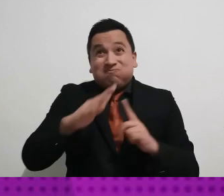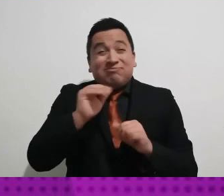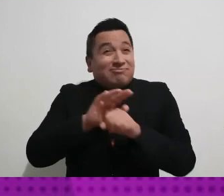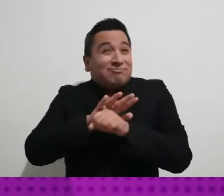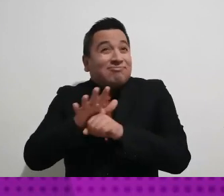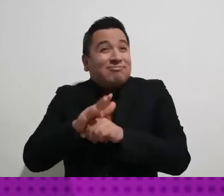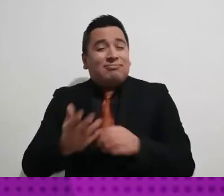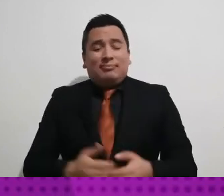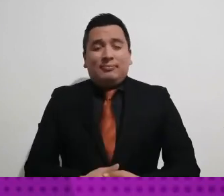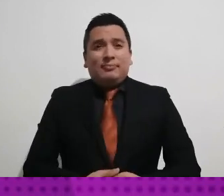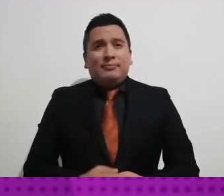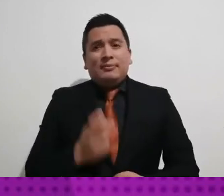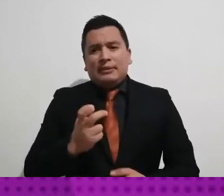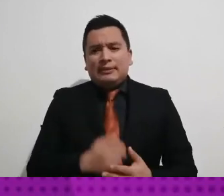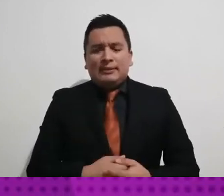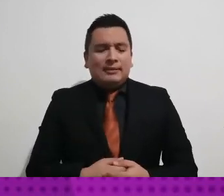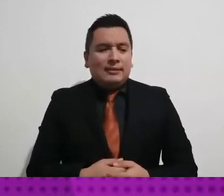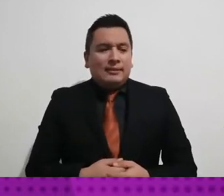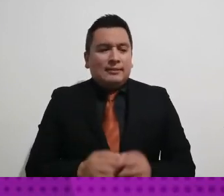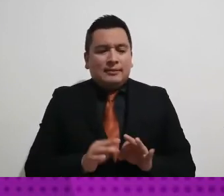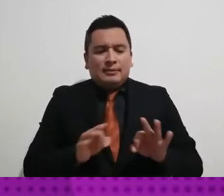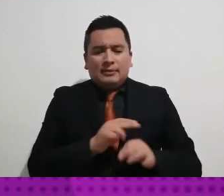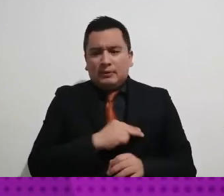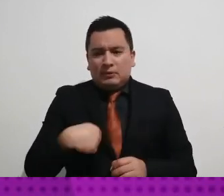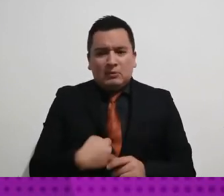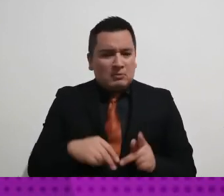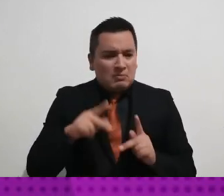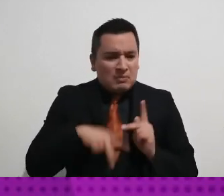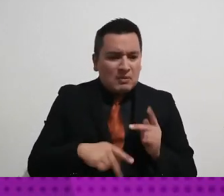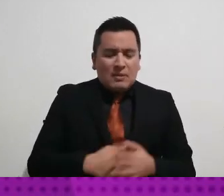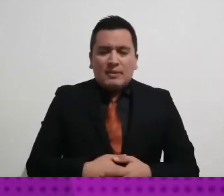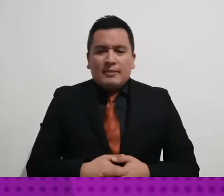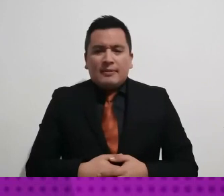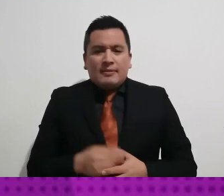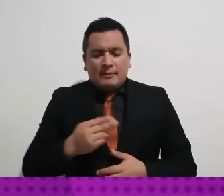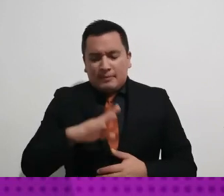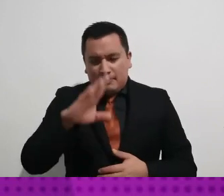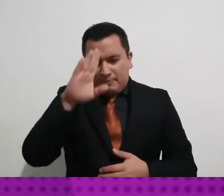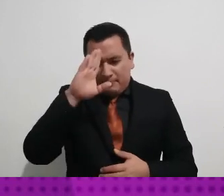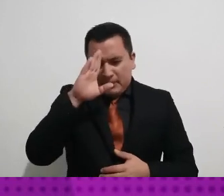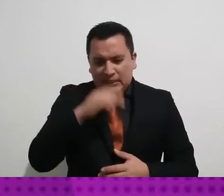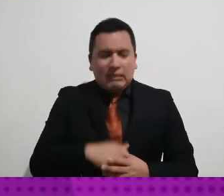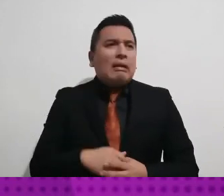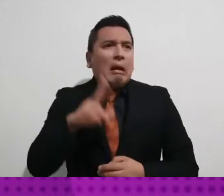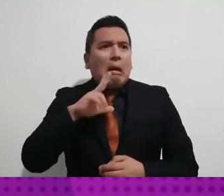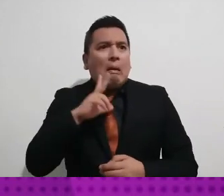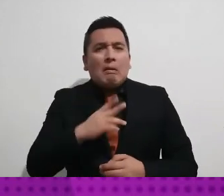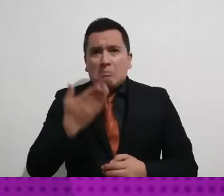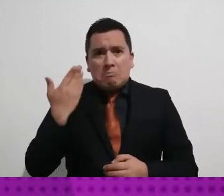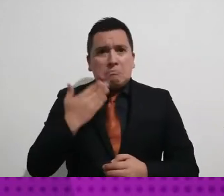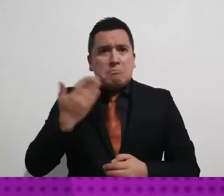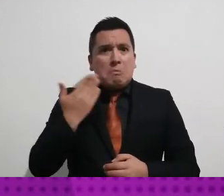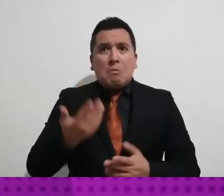la pandemia por COVID-19. Entonces, vale la pena hacer una pausa para reflexionar acerca de las